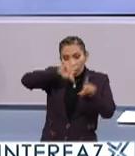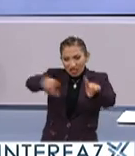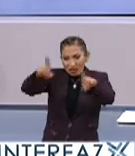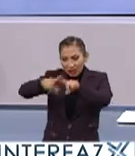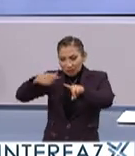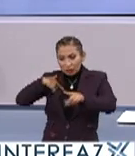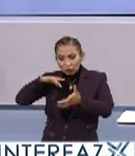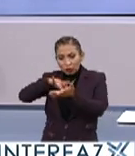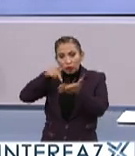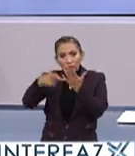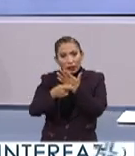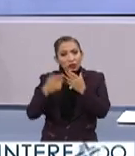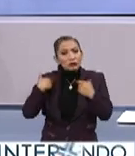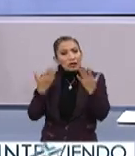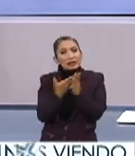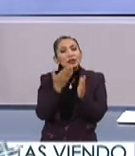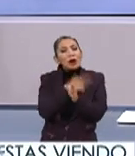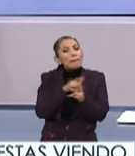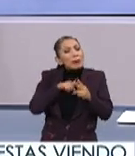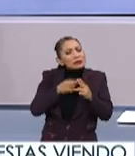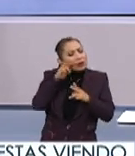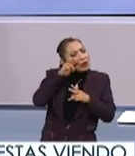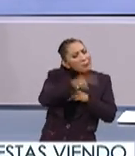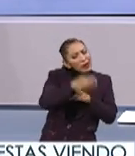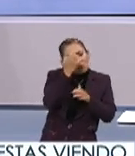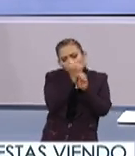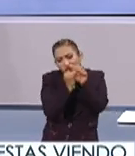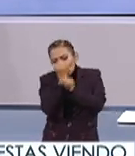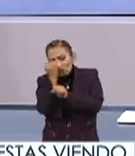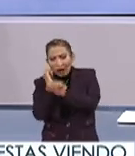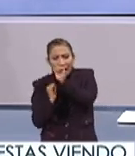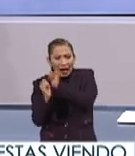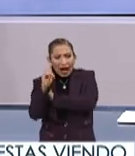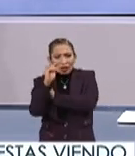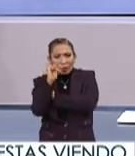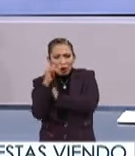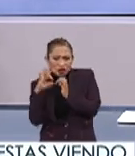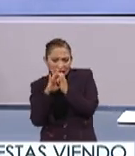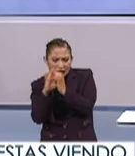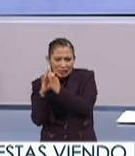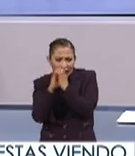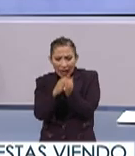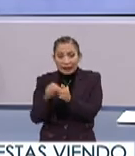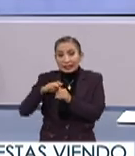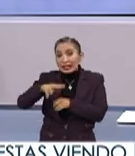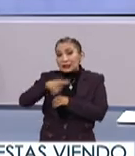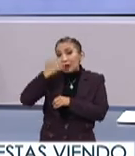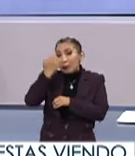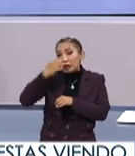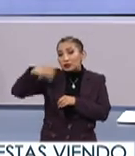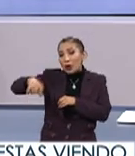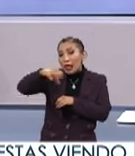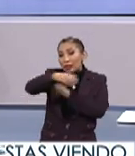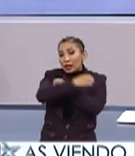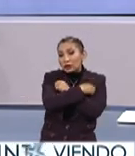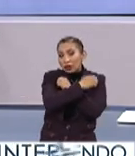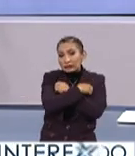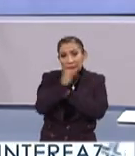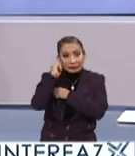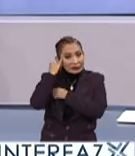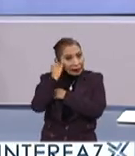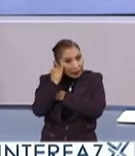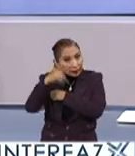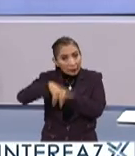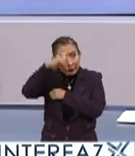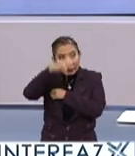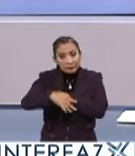impulsa un proyecto que se construyó partiendo desde un estudio de antropología colaborativa en 19 escuelas en educación indígena